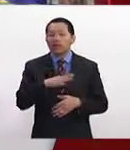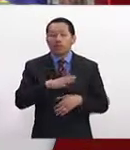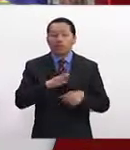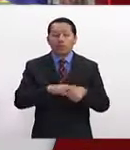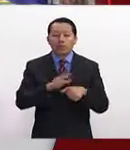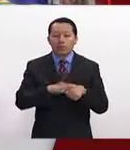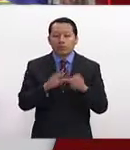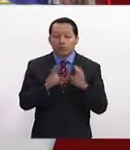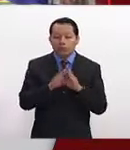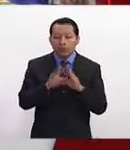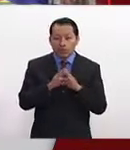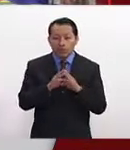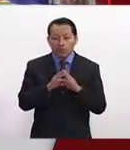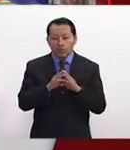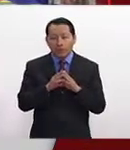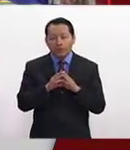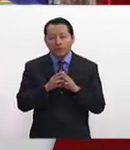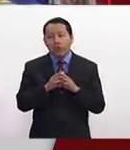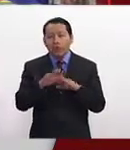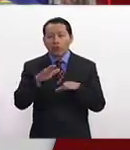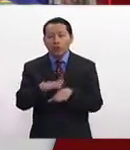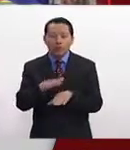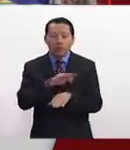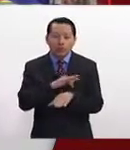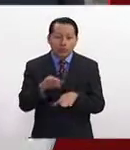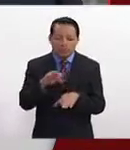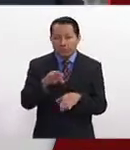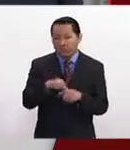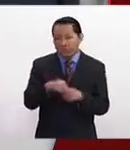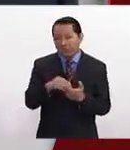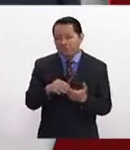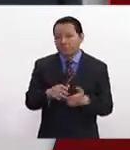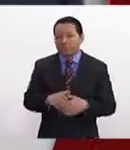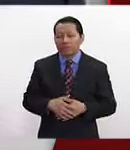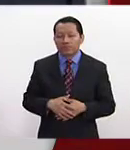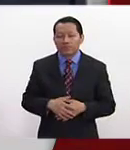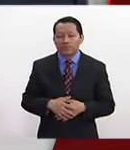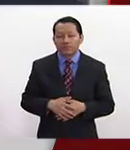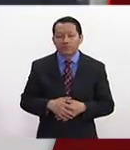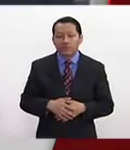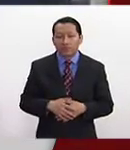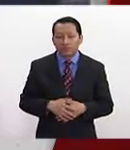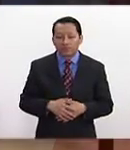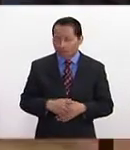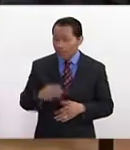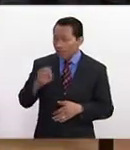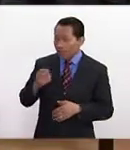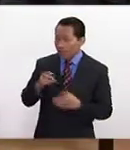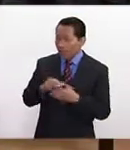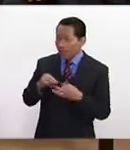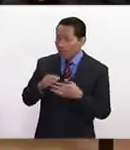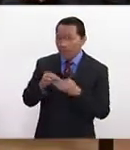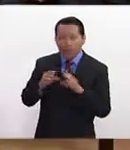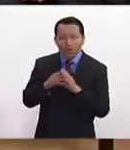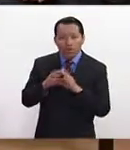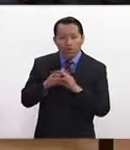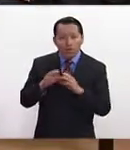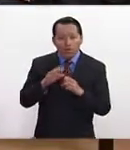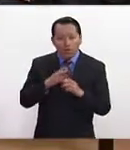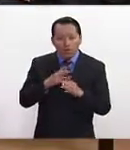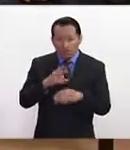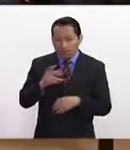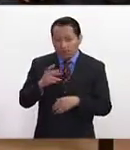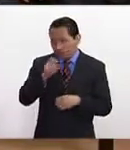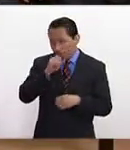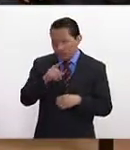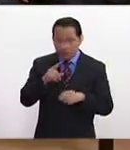más matices sobre la posición del referéndum. Claro. Pues ahí está la postura de ambas partes,